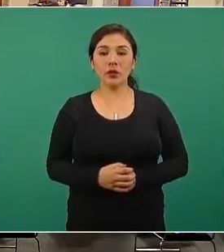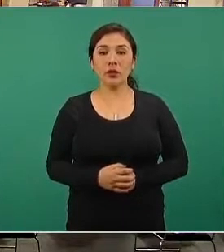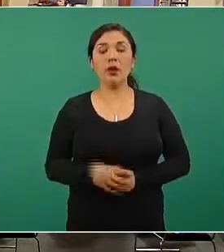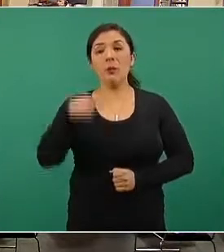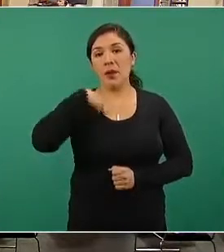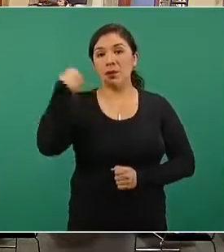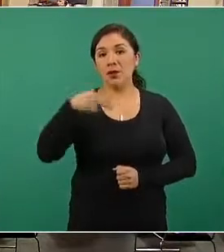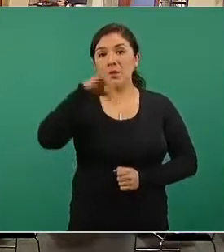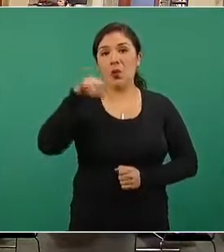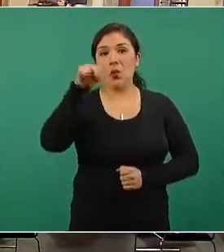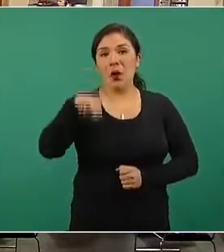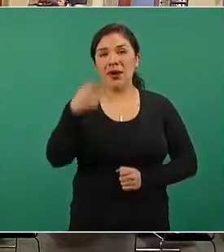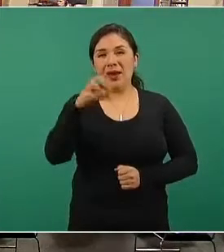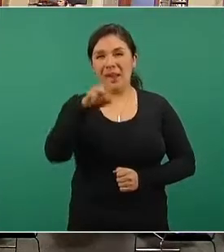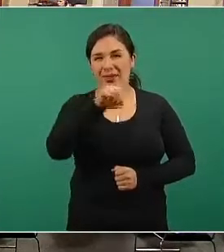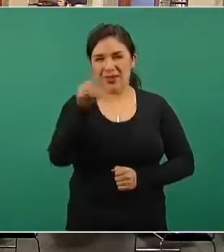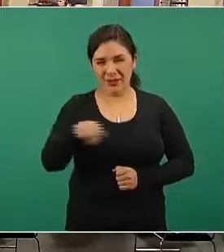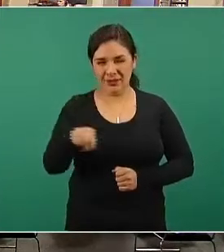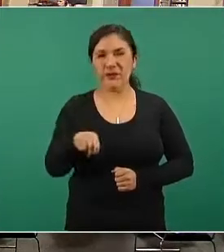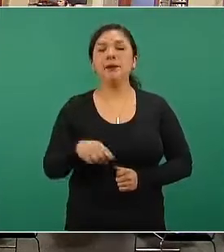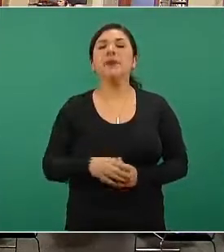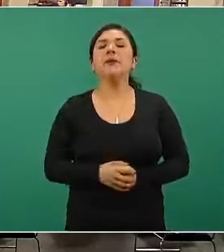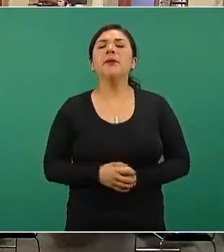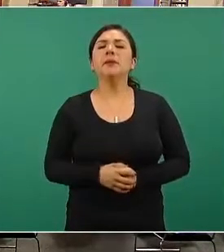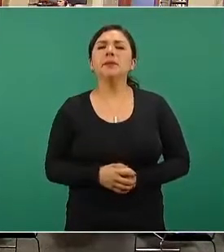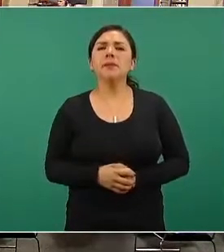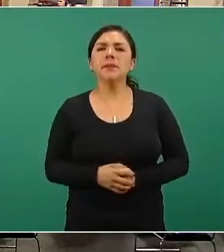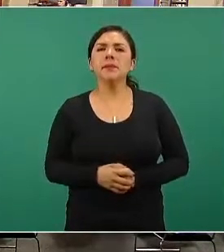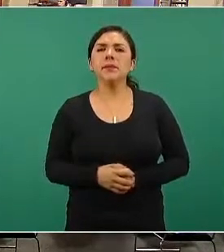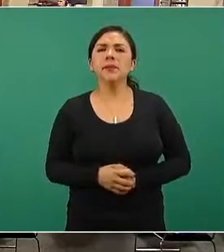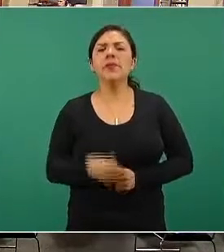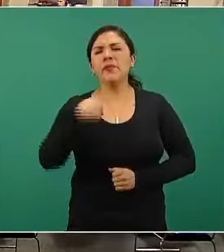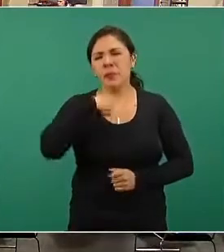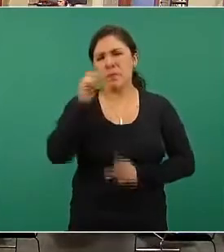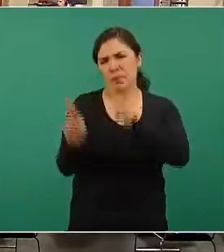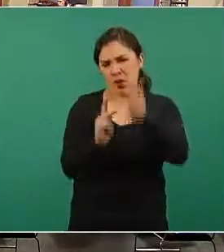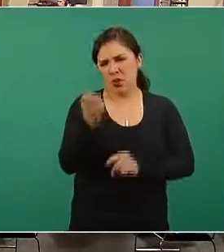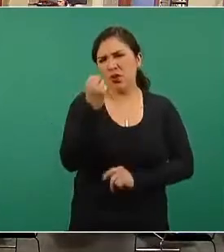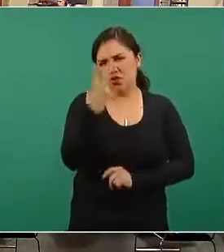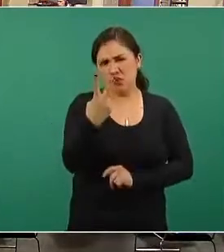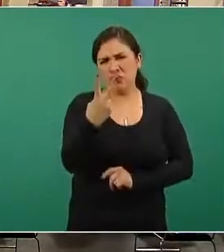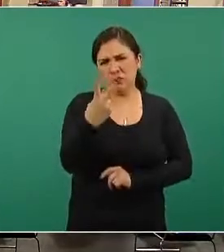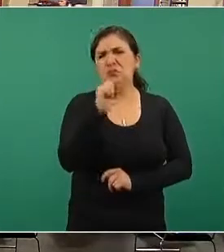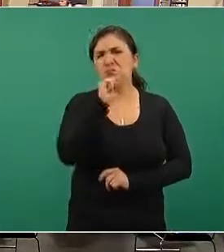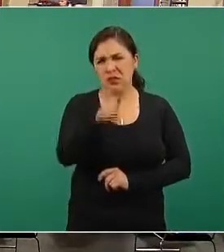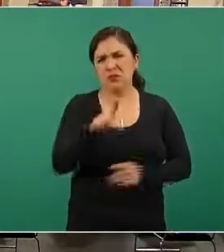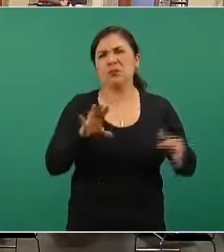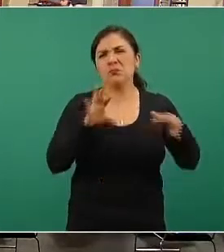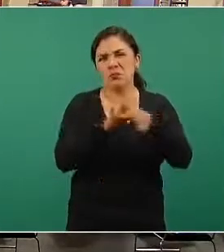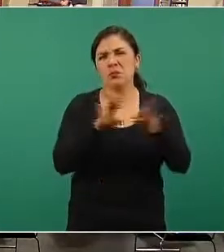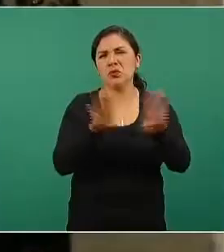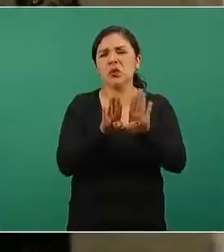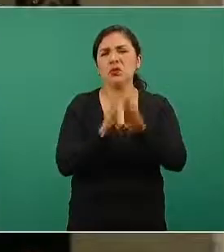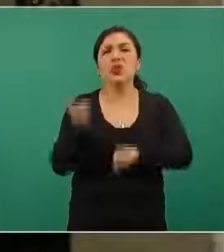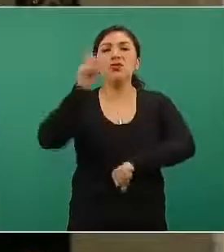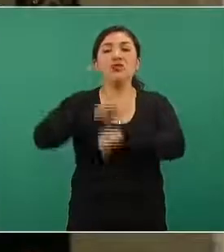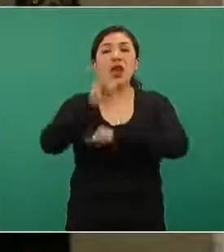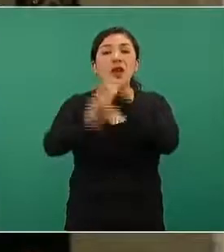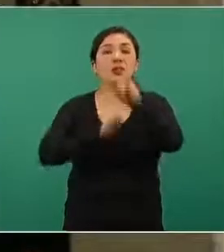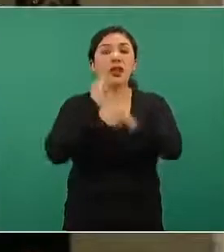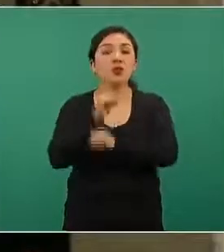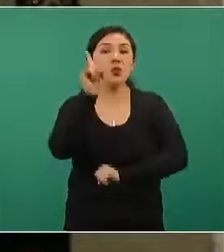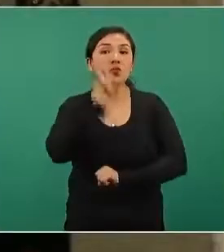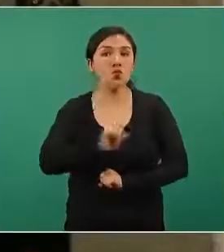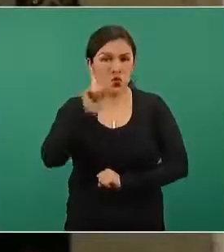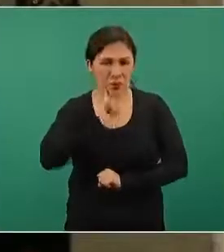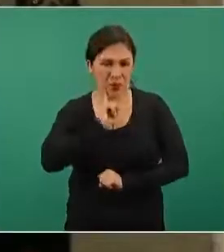Juan Hernández, del periódico Basta, de Grupo Cantón. Serían dos preguntas precisamente hablando precisamente del Día Internacional de la Mujer. Si